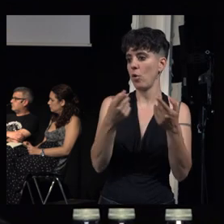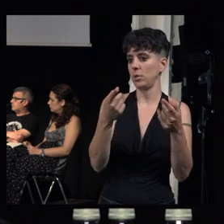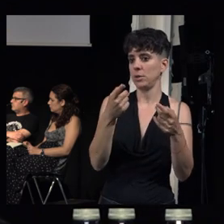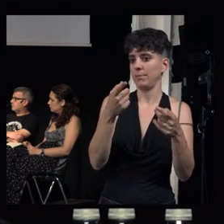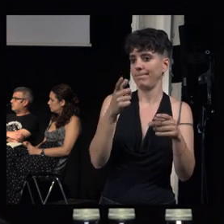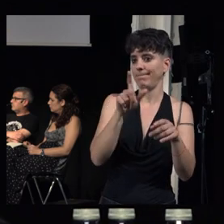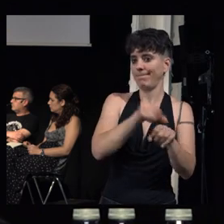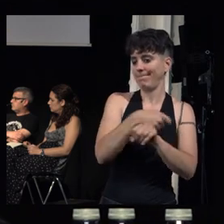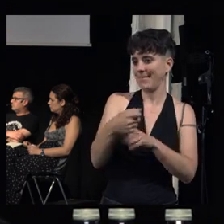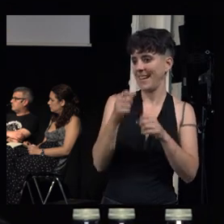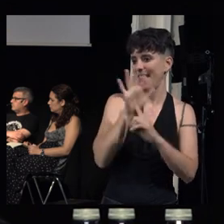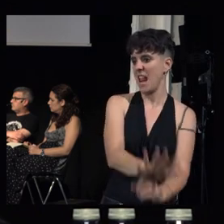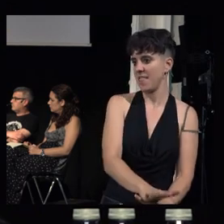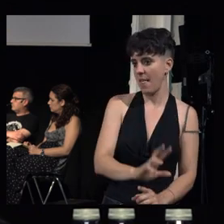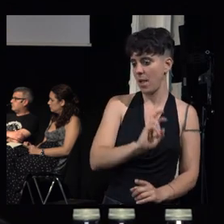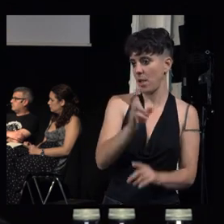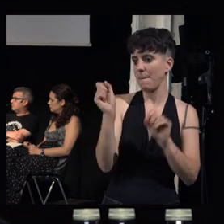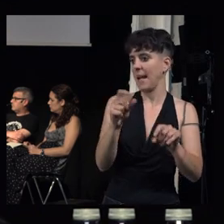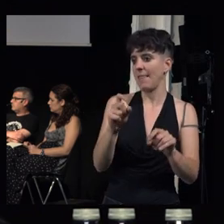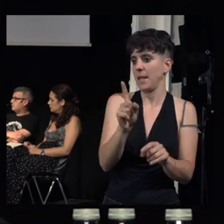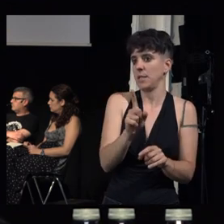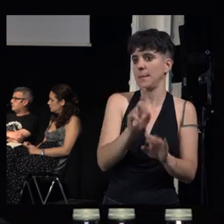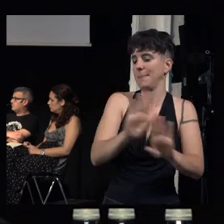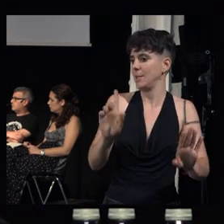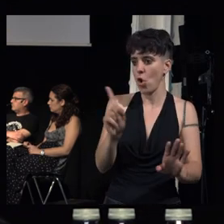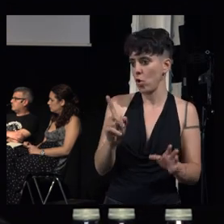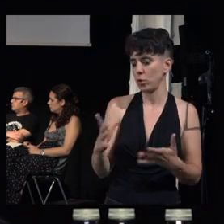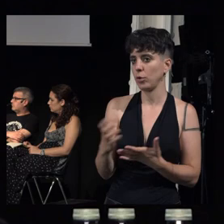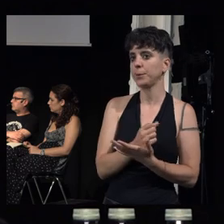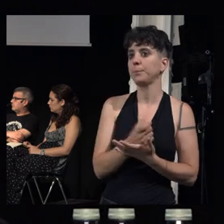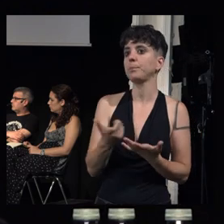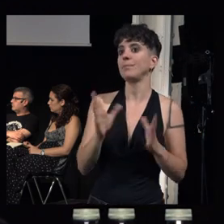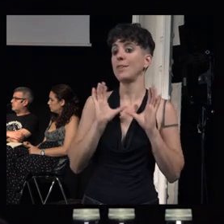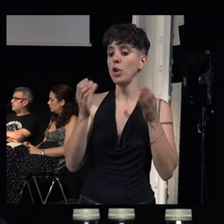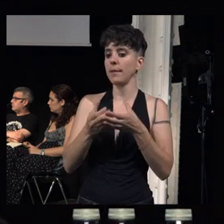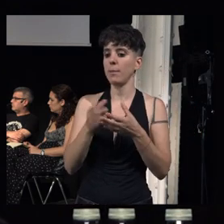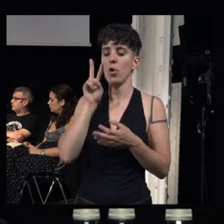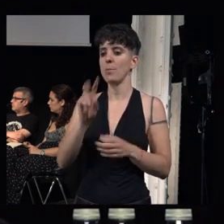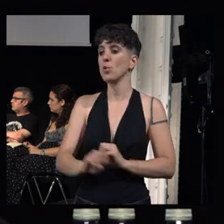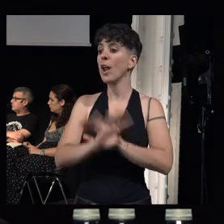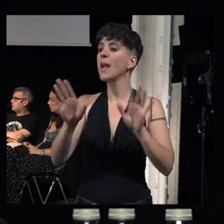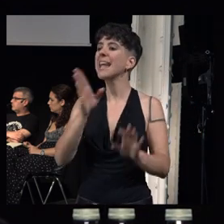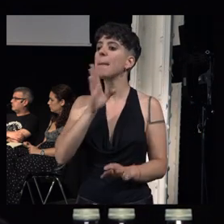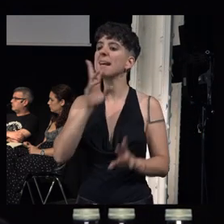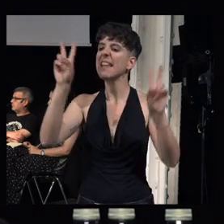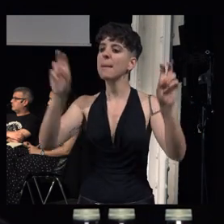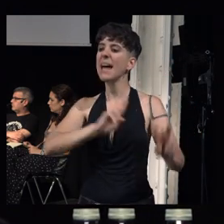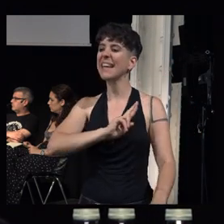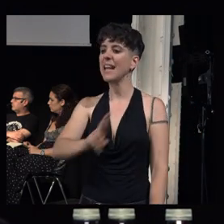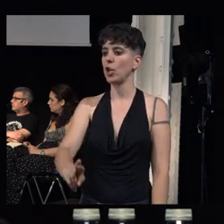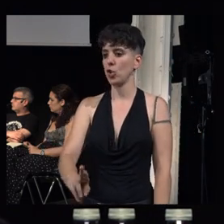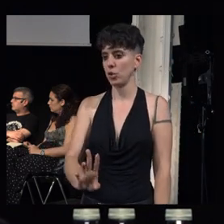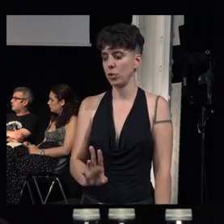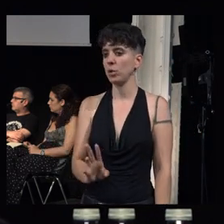todas. Bien, esto creo que desde esta parte del colectivo lo vemos bastante más claro. ¿Qué pasa con la religión? Yo creo que aquí tenemos que repensarlo,